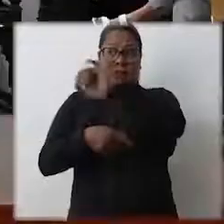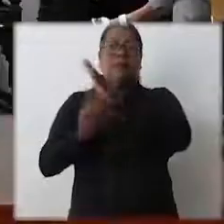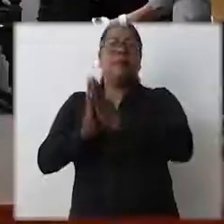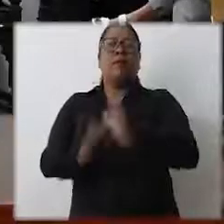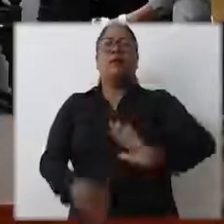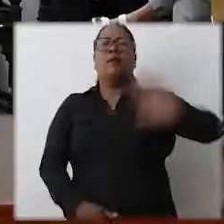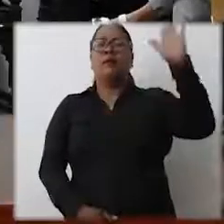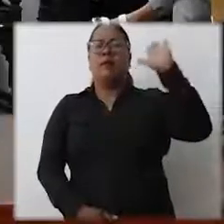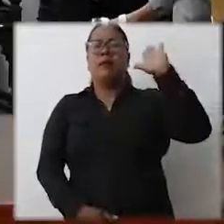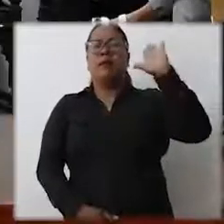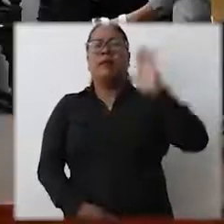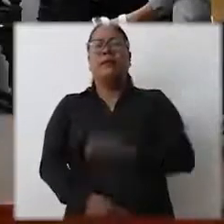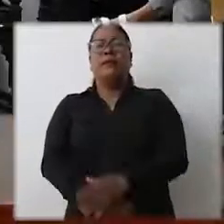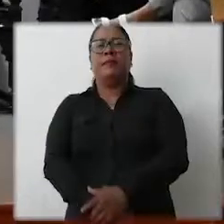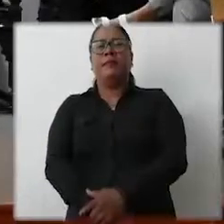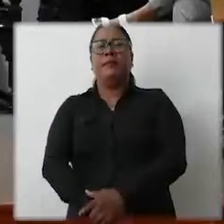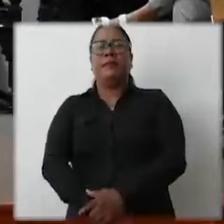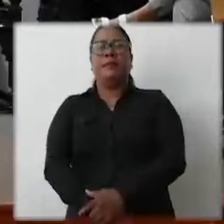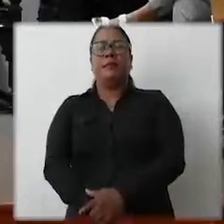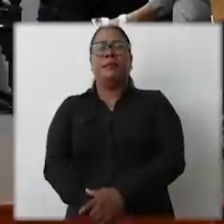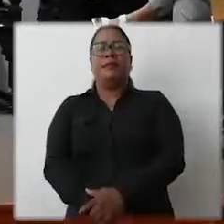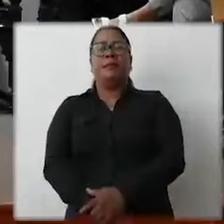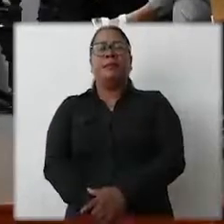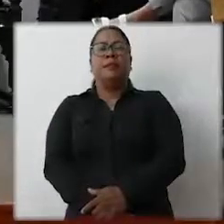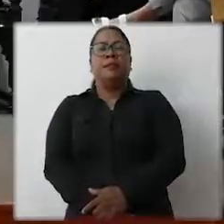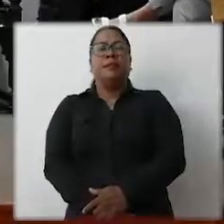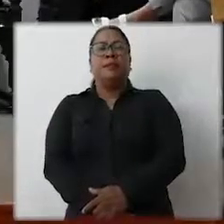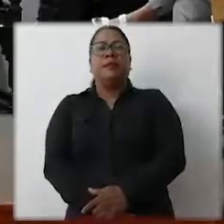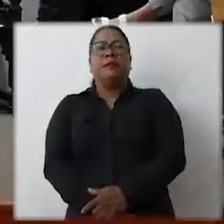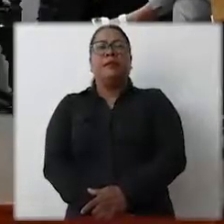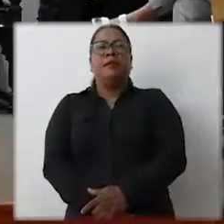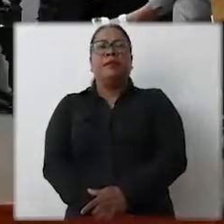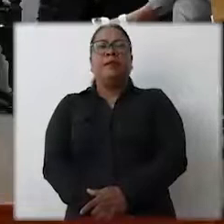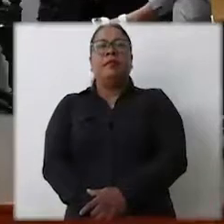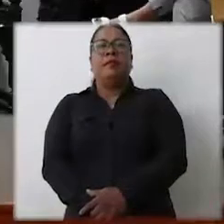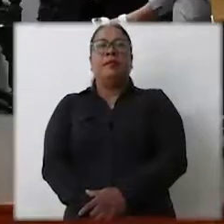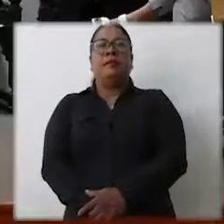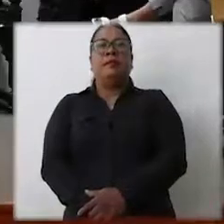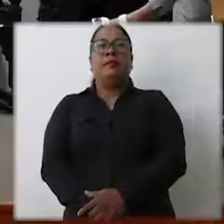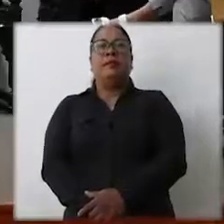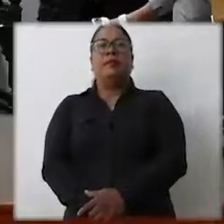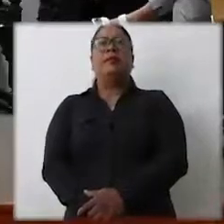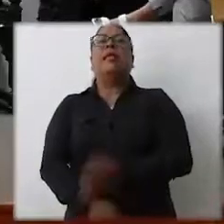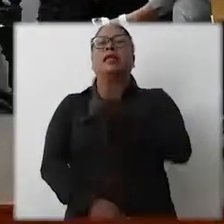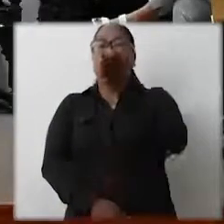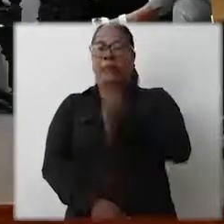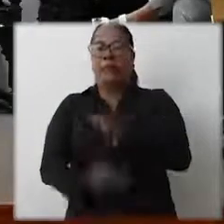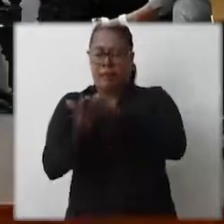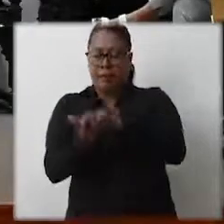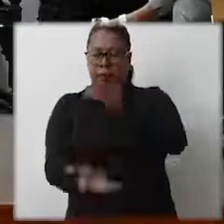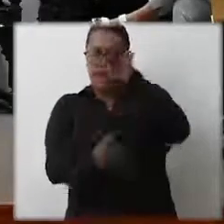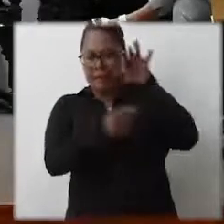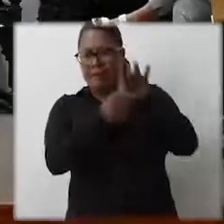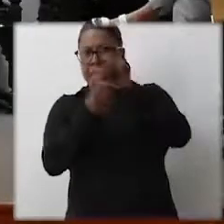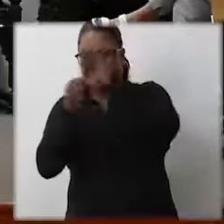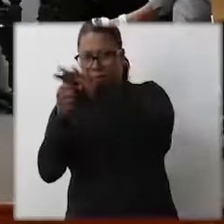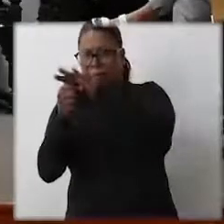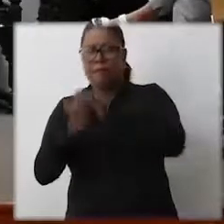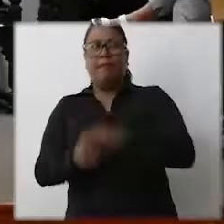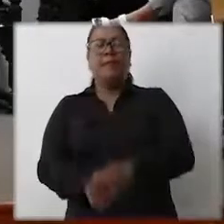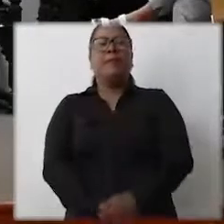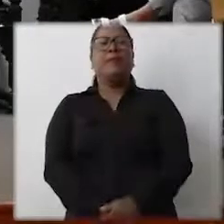Municipal y continúa con el siguiente asunto en cartera. 4. El siguiente asunto en cartera es el punto de acuerdo con